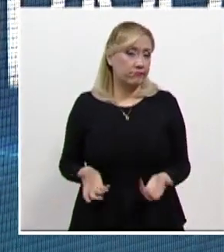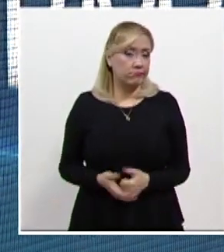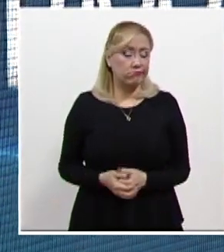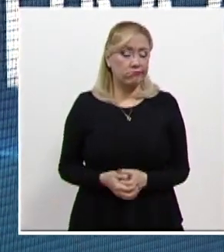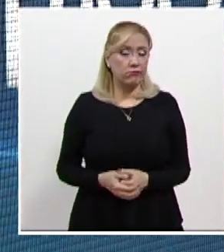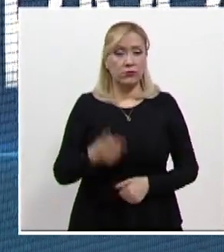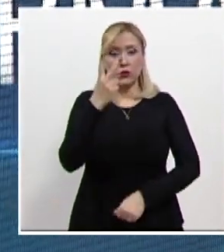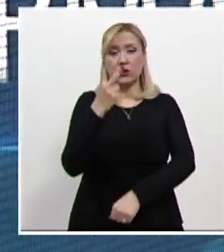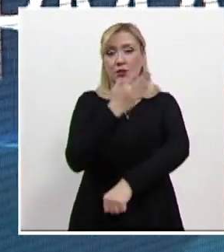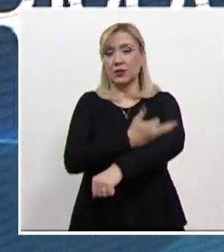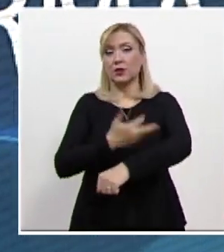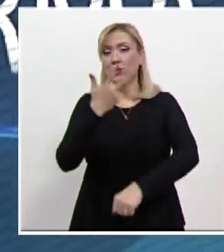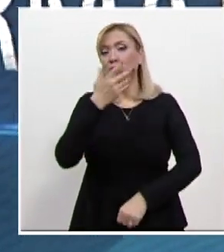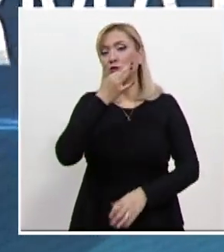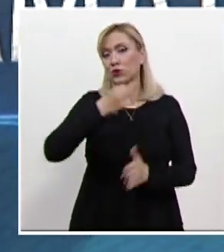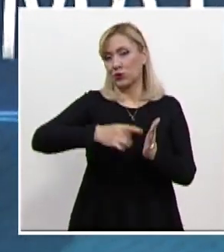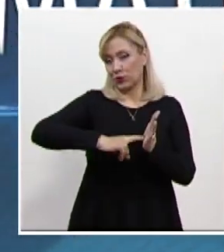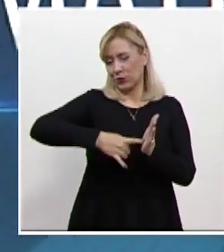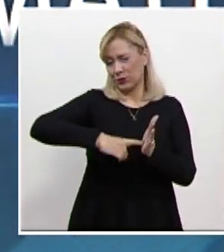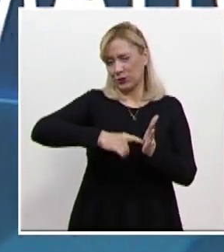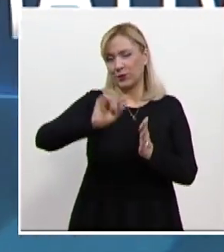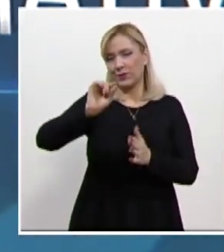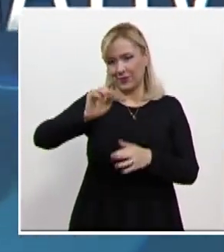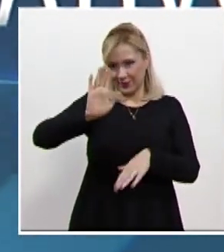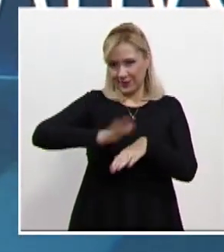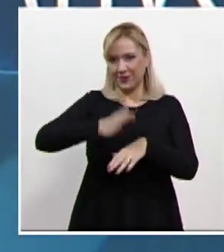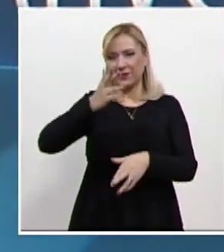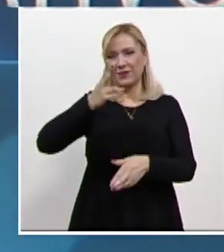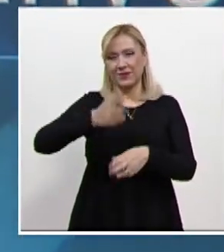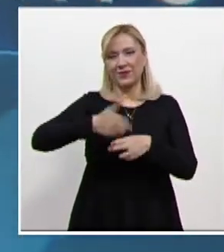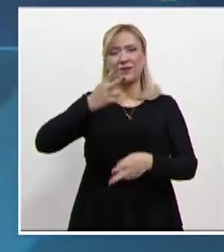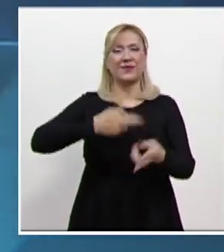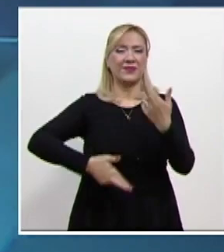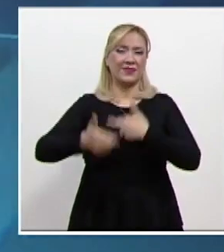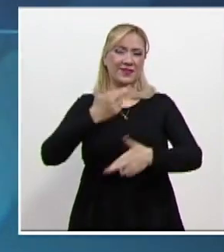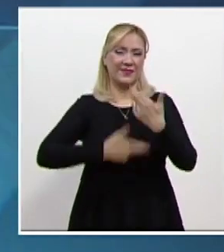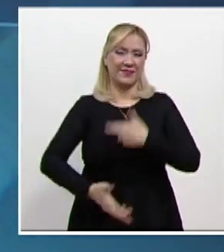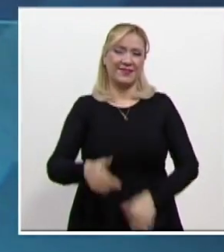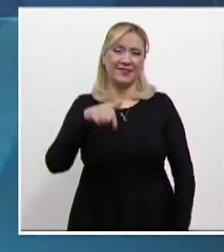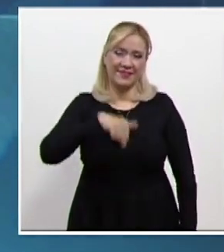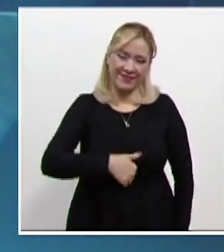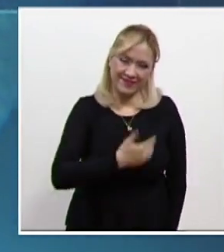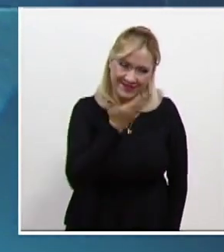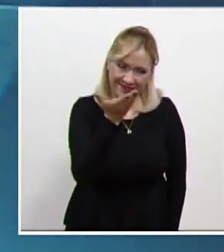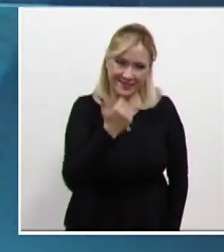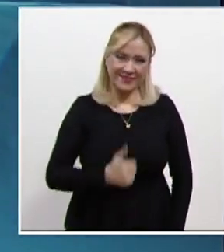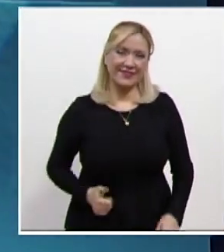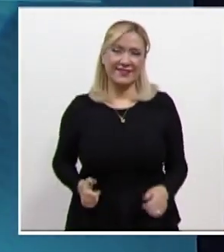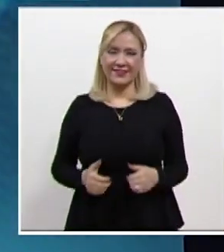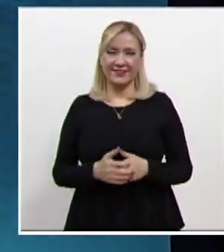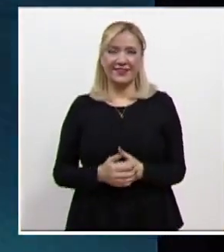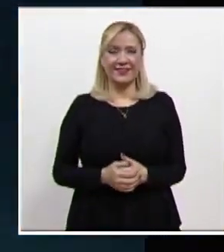Son 2 de la tarde con 8 minutos, momento de hacer una pausa, pero regresamos con más noticias. Estamos en Corte Informativo.